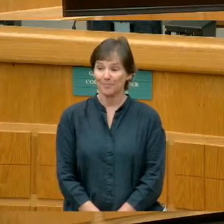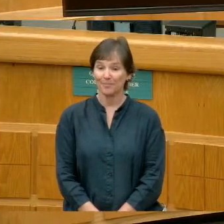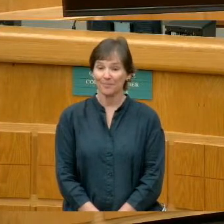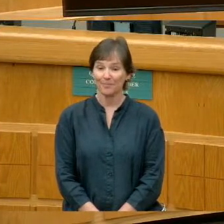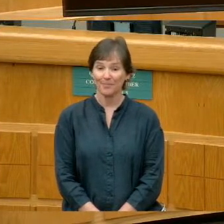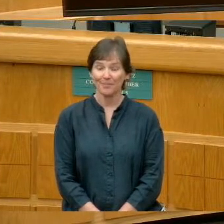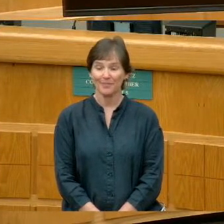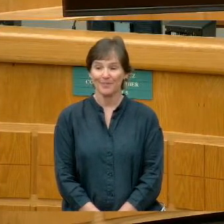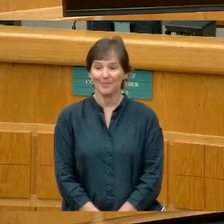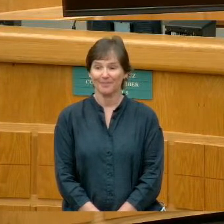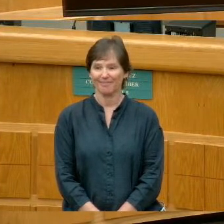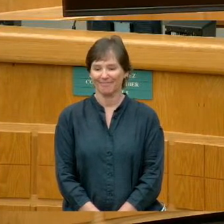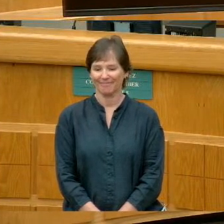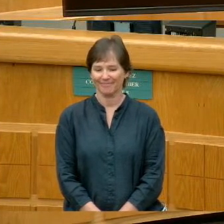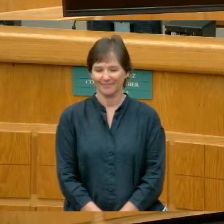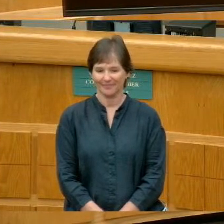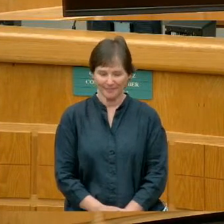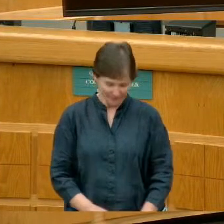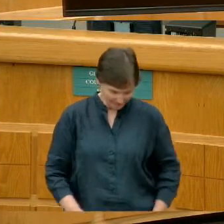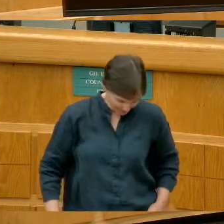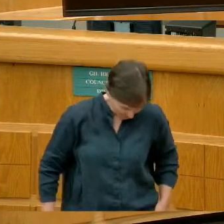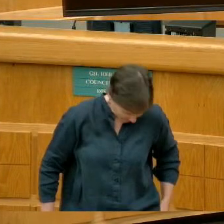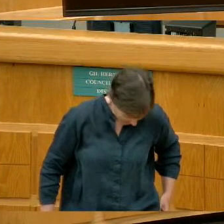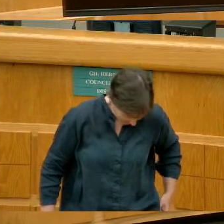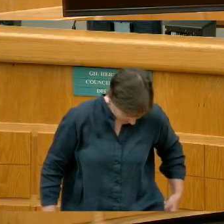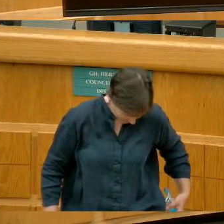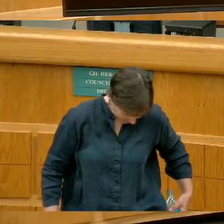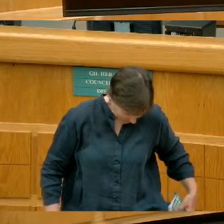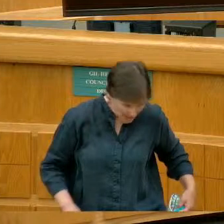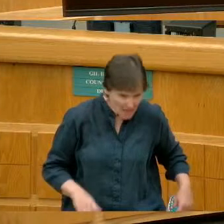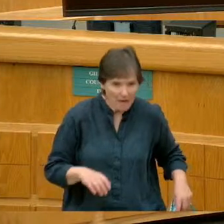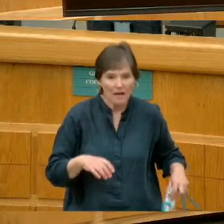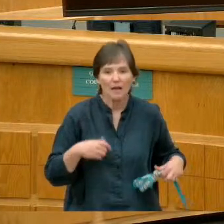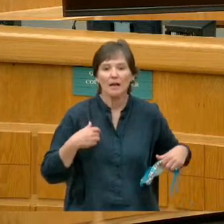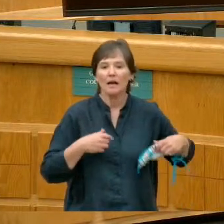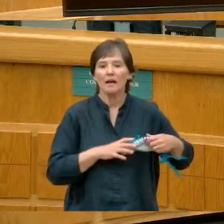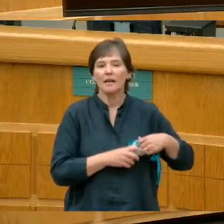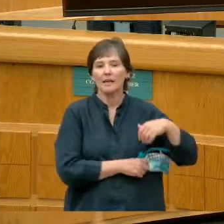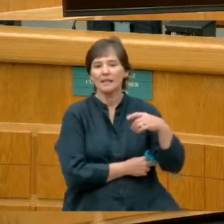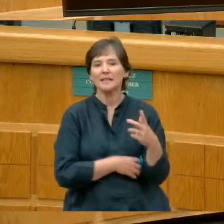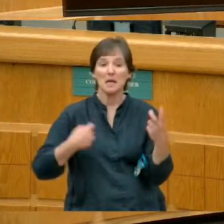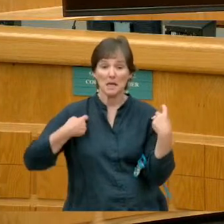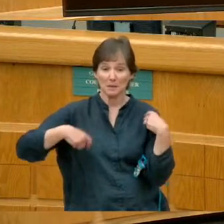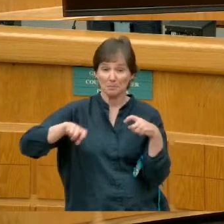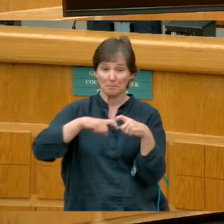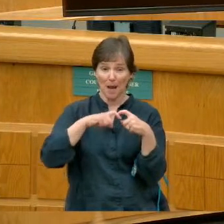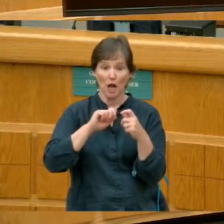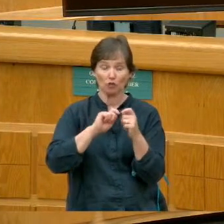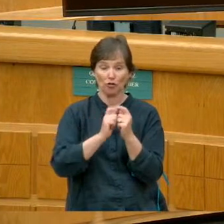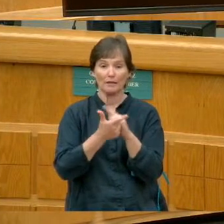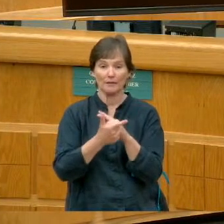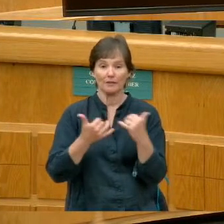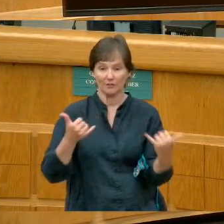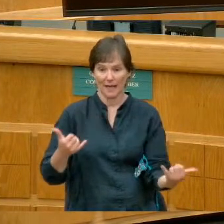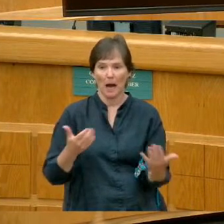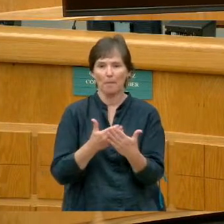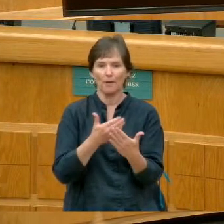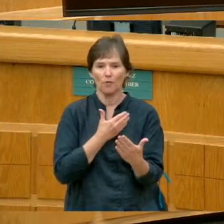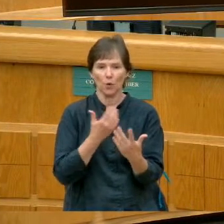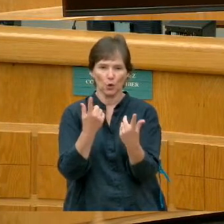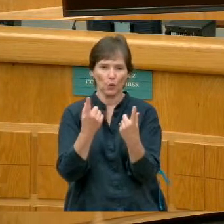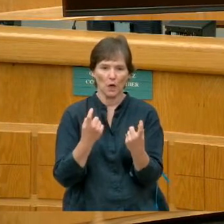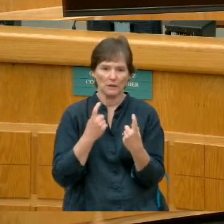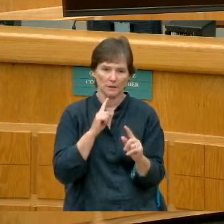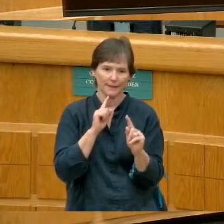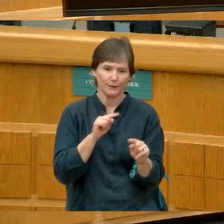En resumen, hoy temprano el gobernador Abbott emitió una proclamación modificando su orden, agregando la lista de condados donde las cirugías no electivas están